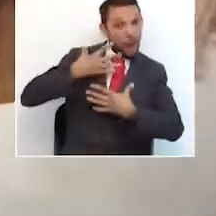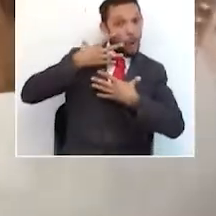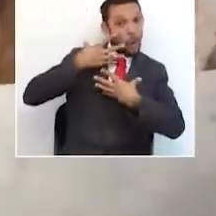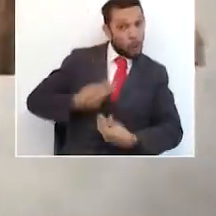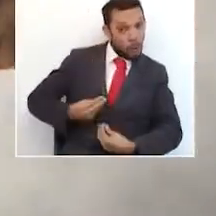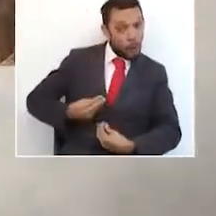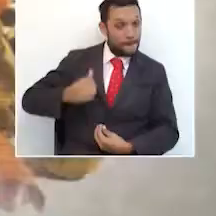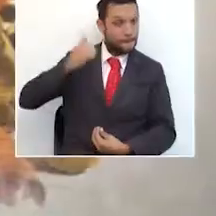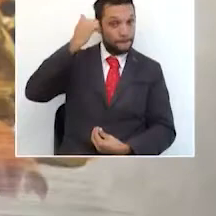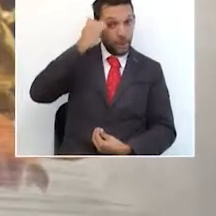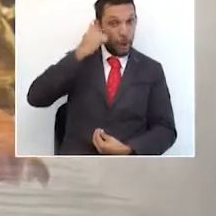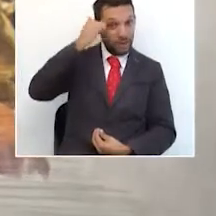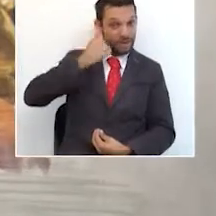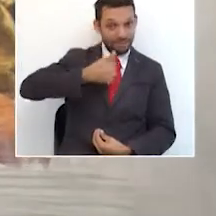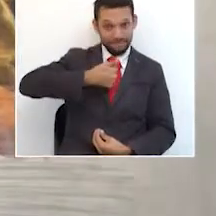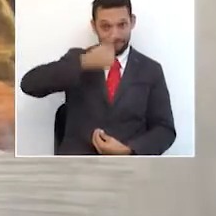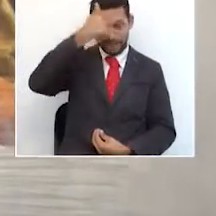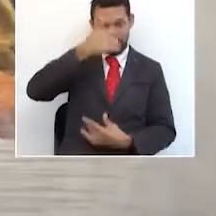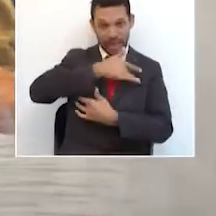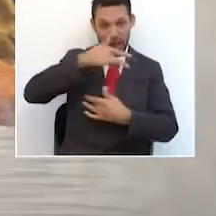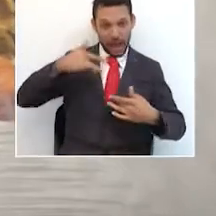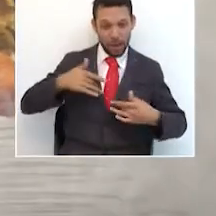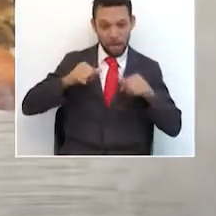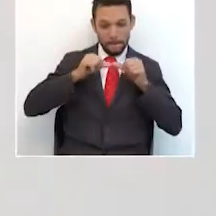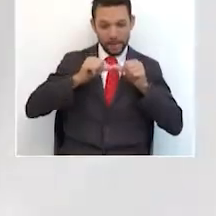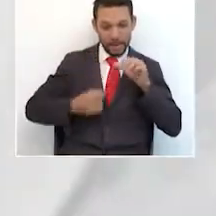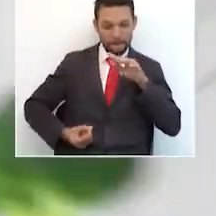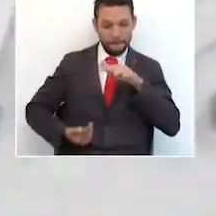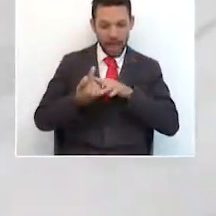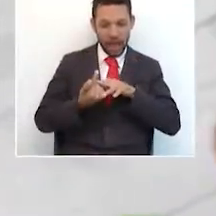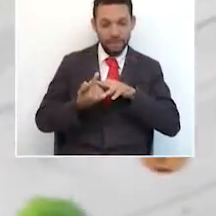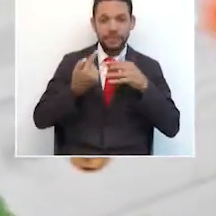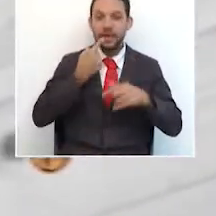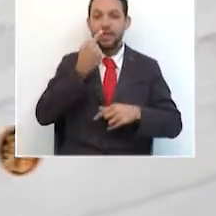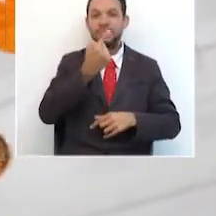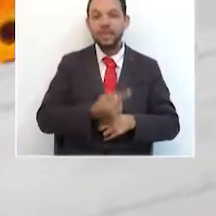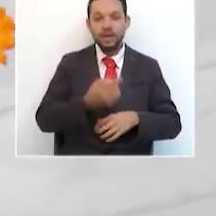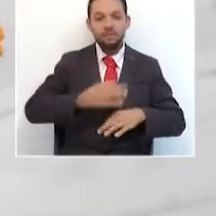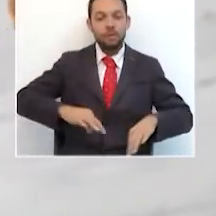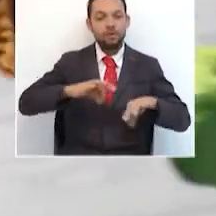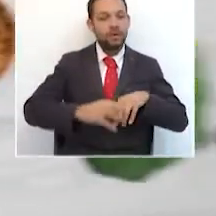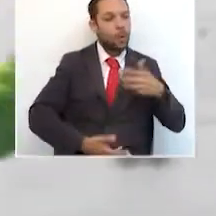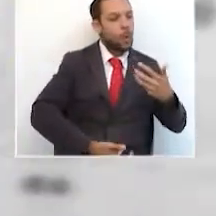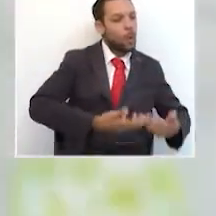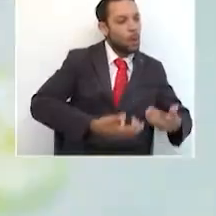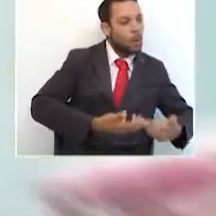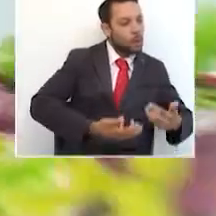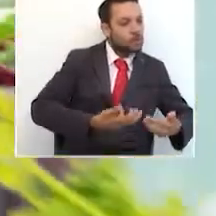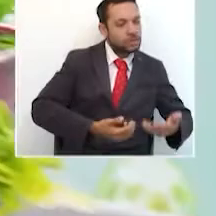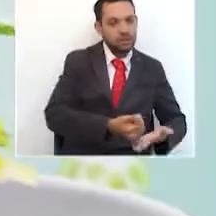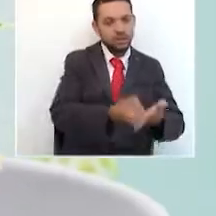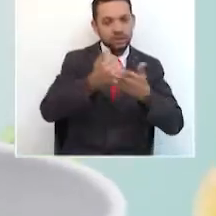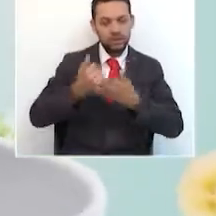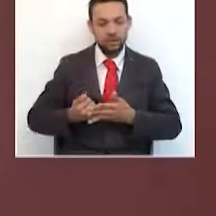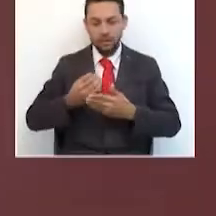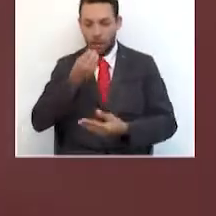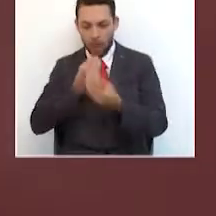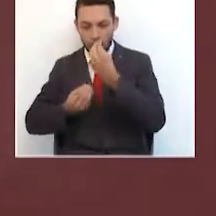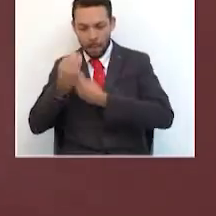Hipócrates, considerado el padre de la medicina moderna, dijera: "Sea el alimento tu medicina y la medicina tu